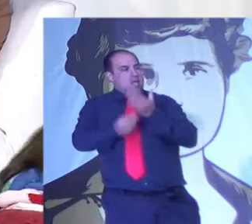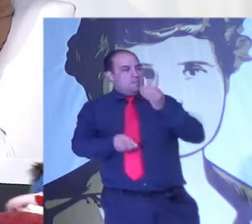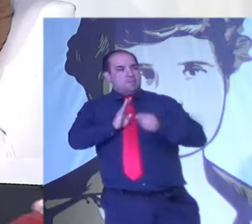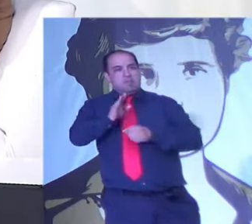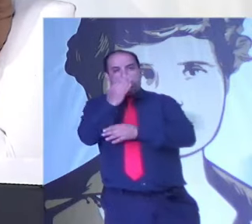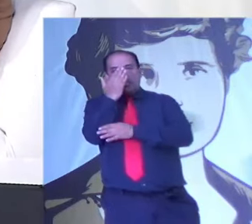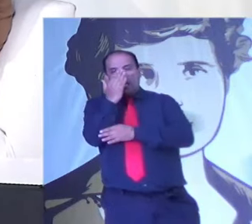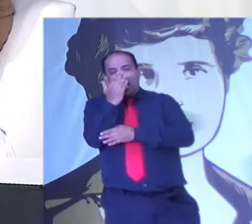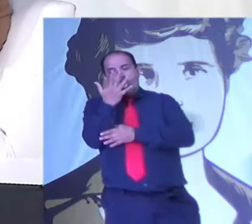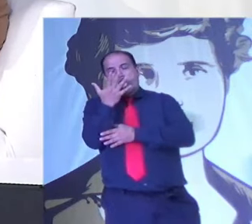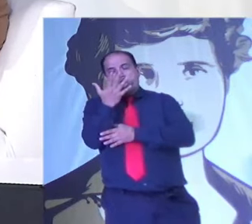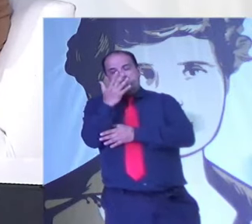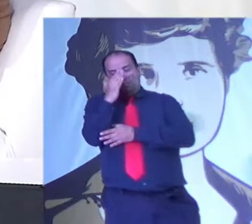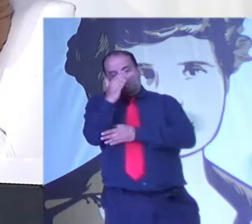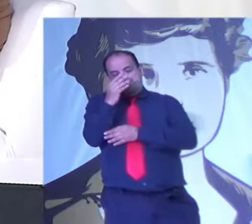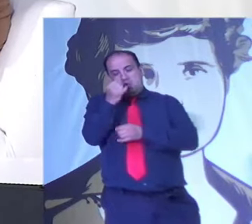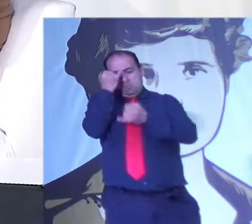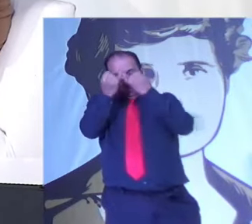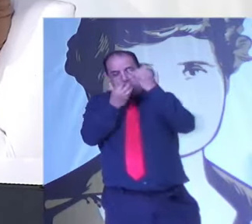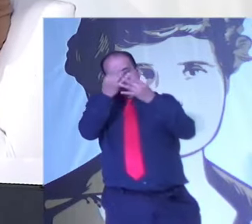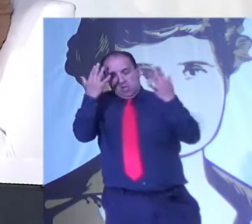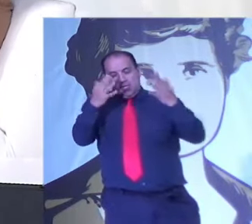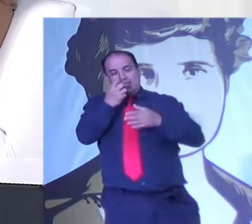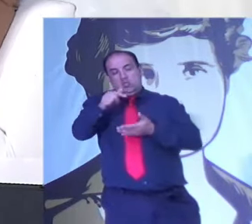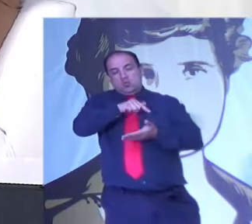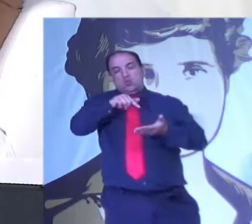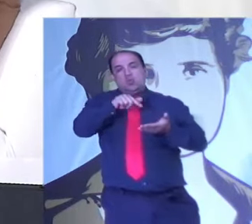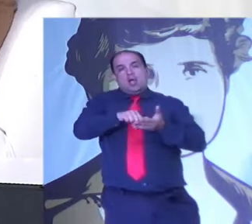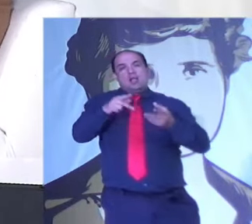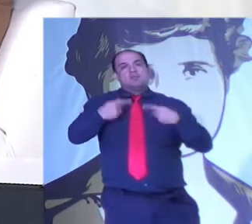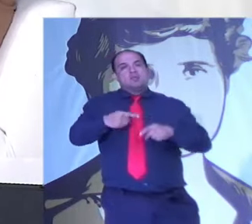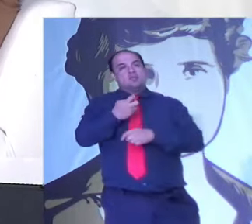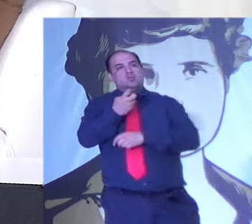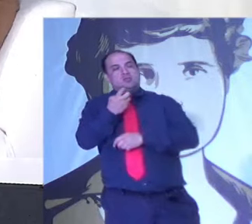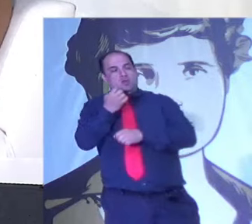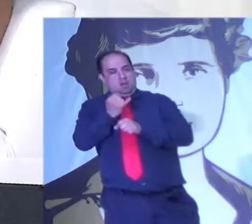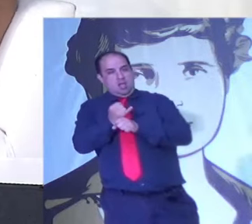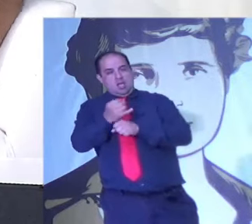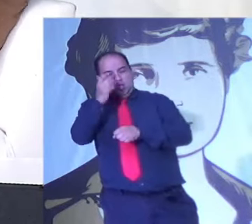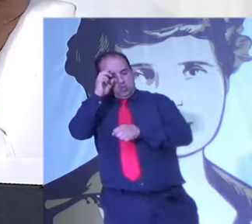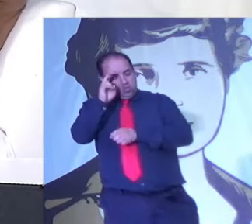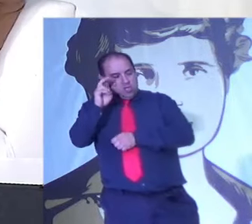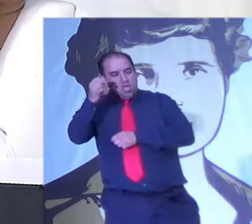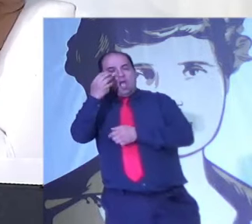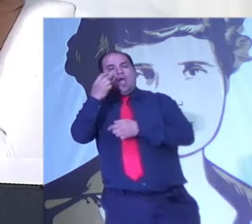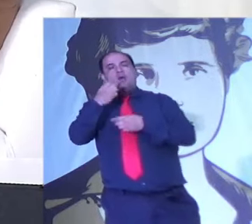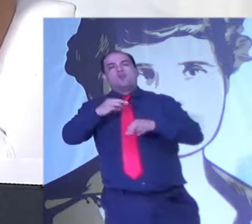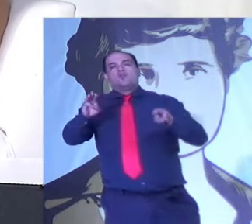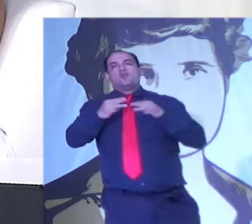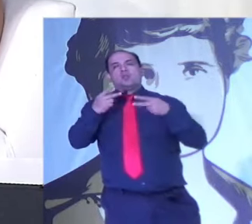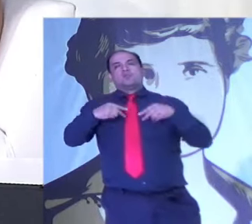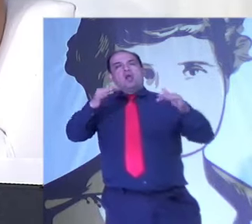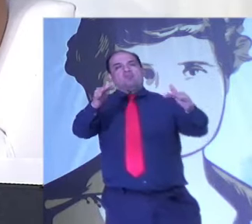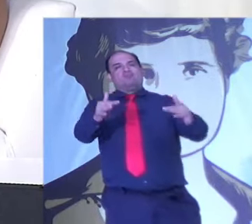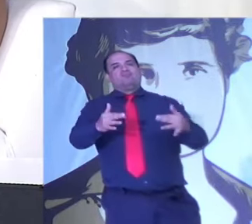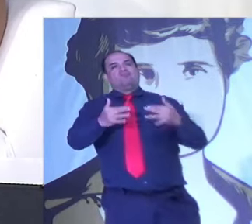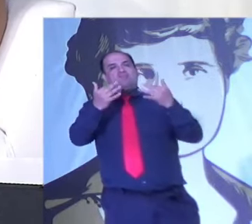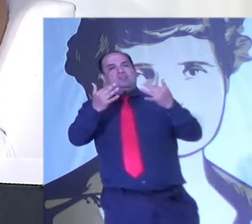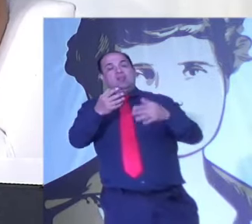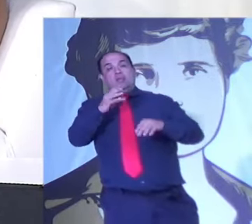un oasis en el que ese personaje que sueña con la música, sueña con los grandes públicos, pues está viviendo